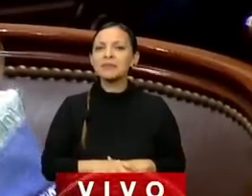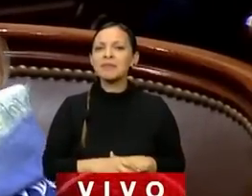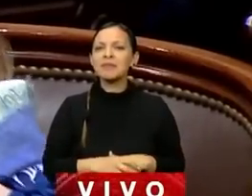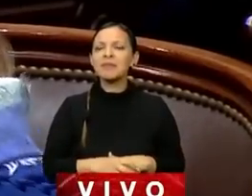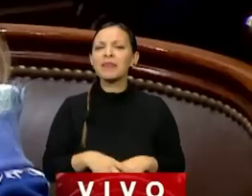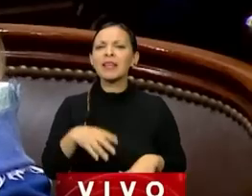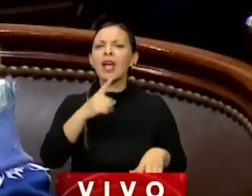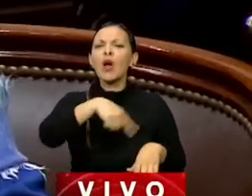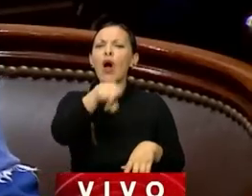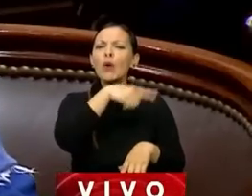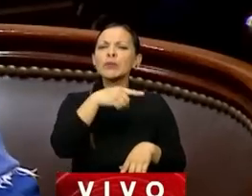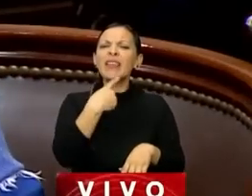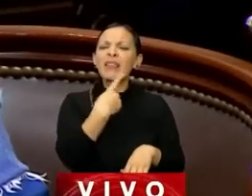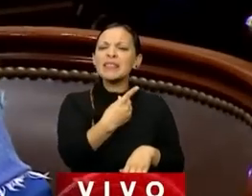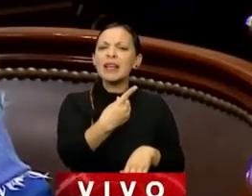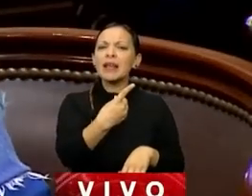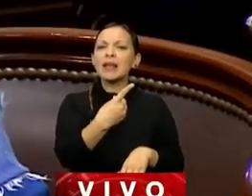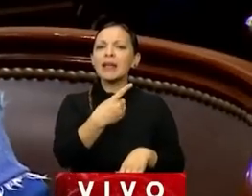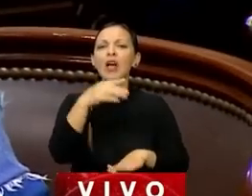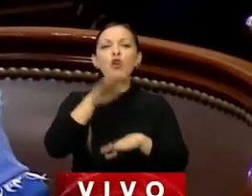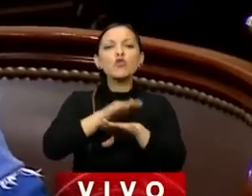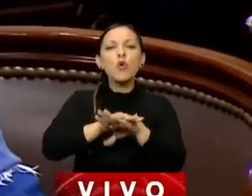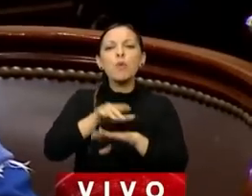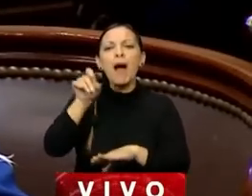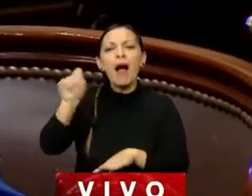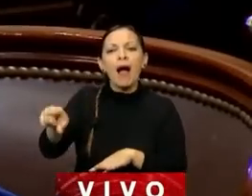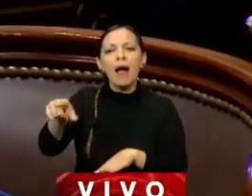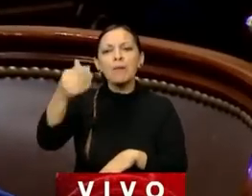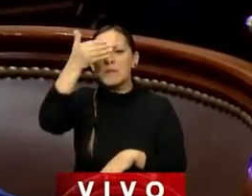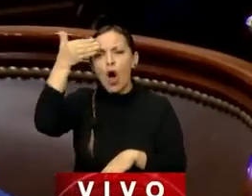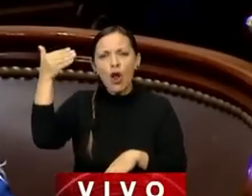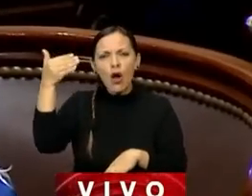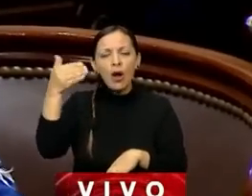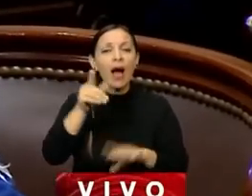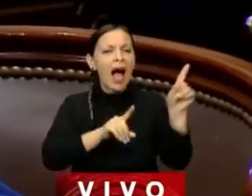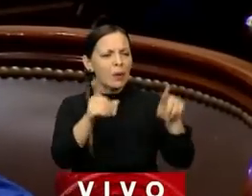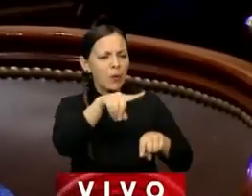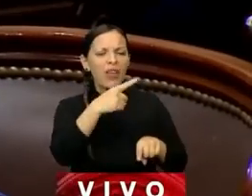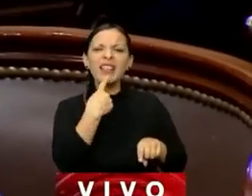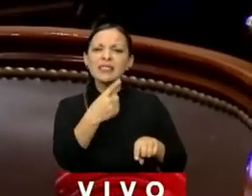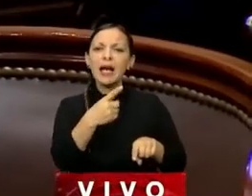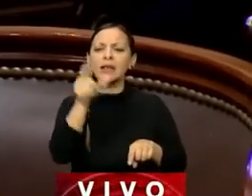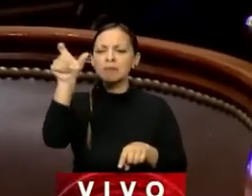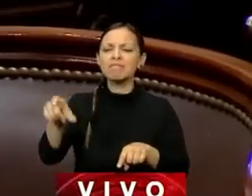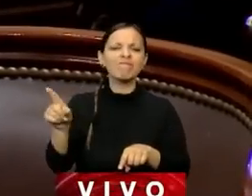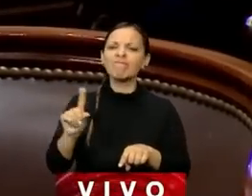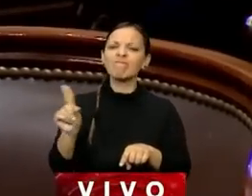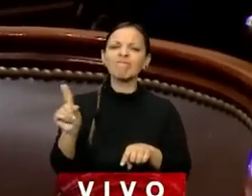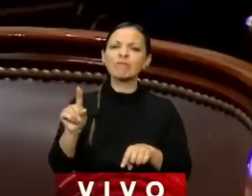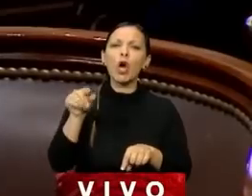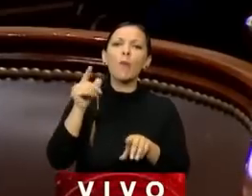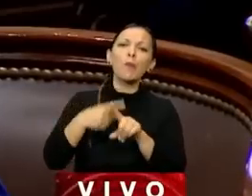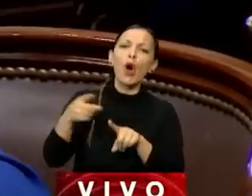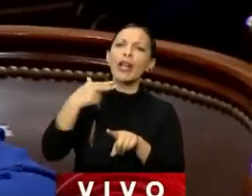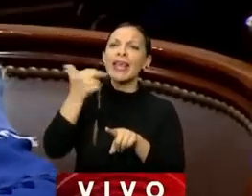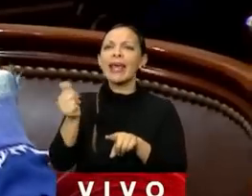¿de qué le echan la culpa a Moró? Por ahí leí que decían que no acreditaba, no ameritaba porque era la hija